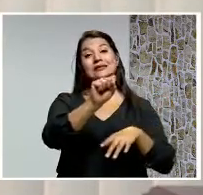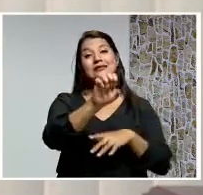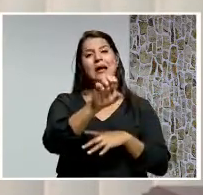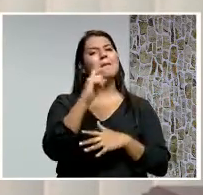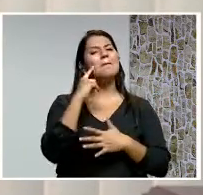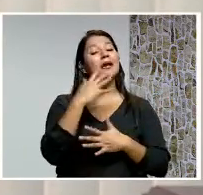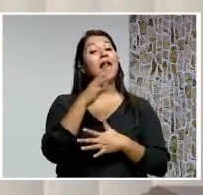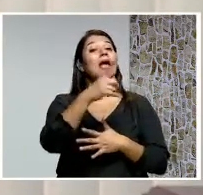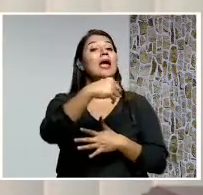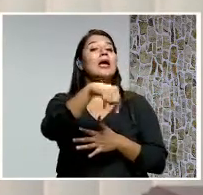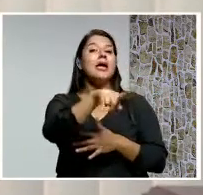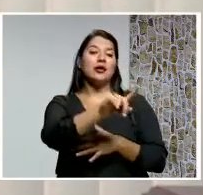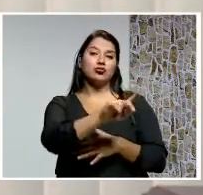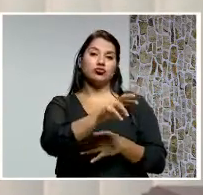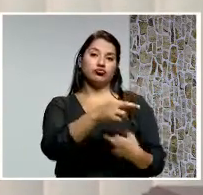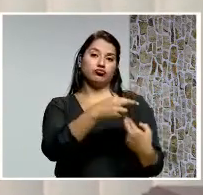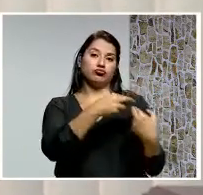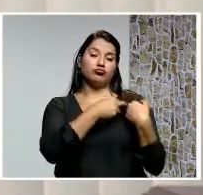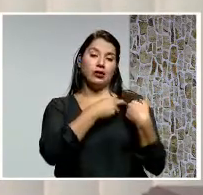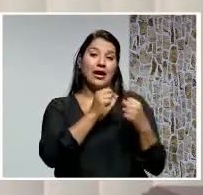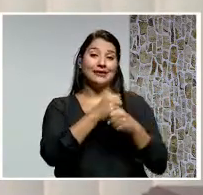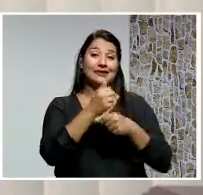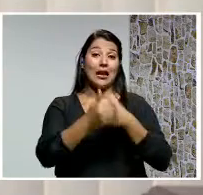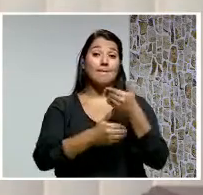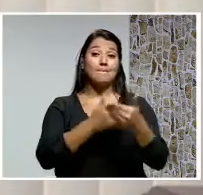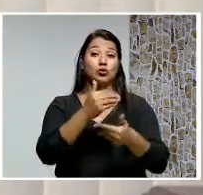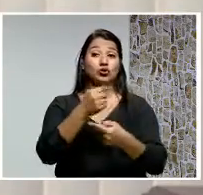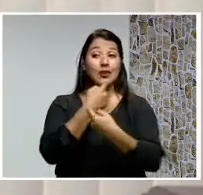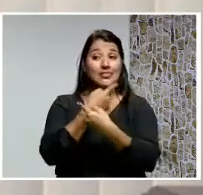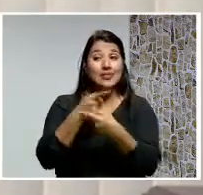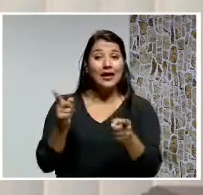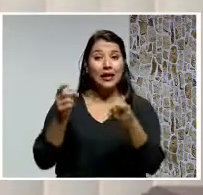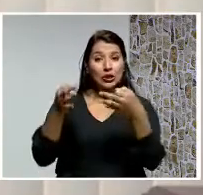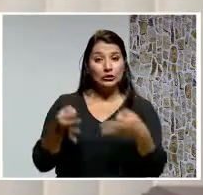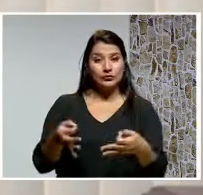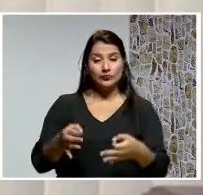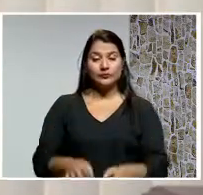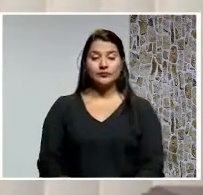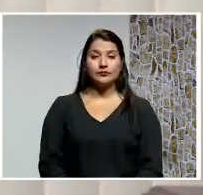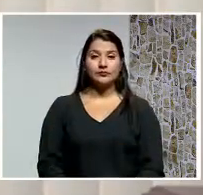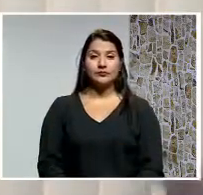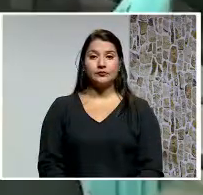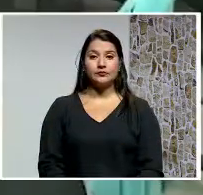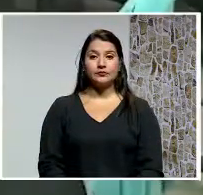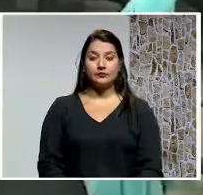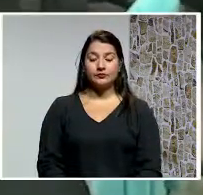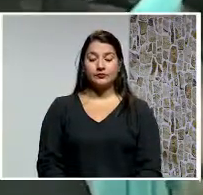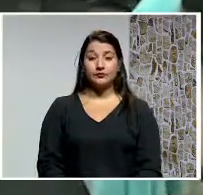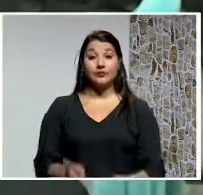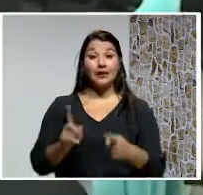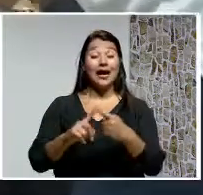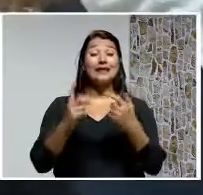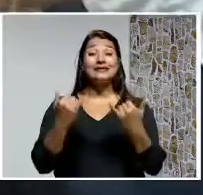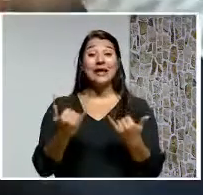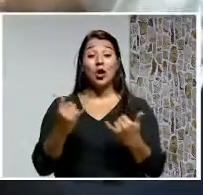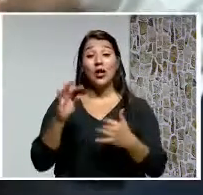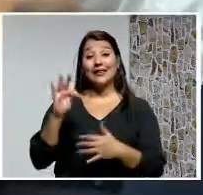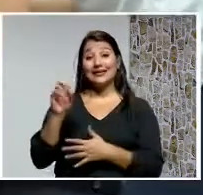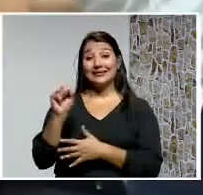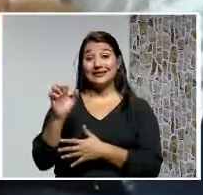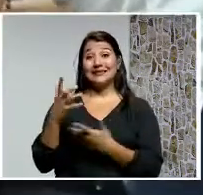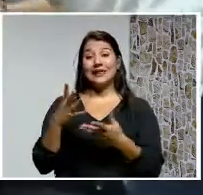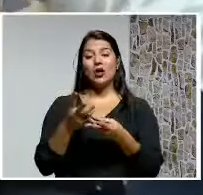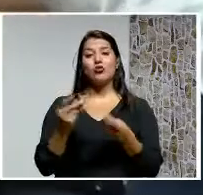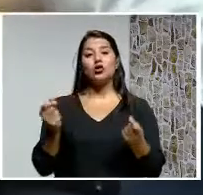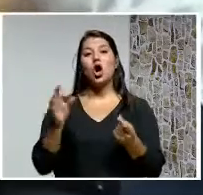previamente, posteriormente, el proceso de la declaratoria de elección. A la fecha, este organismo ha resuelto